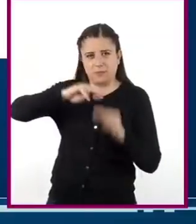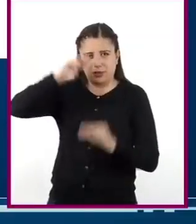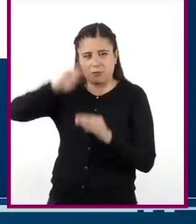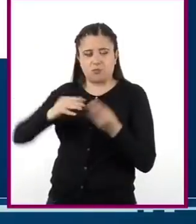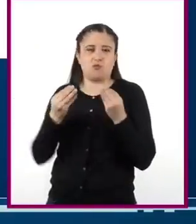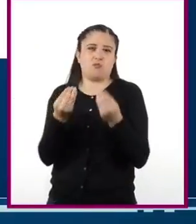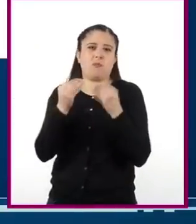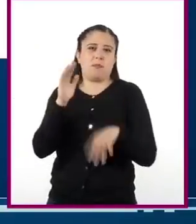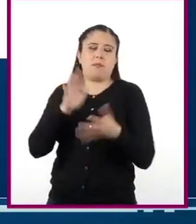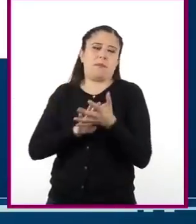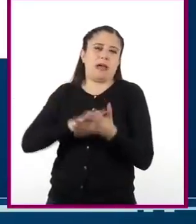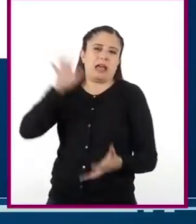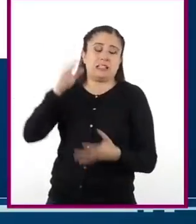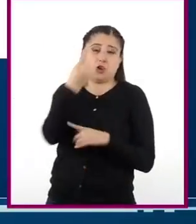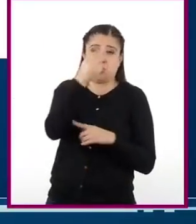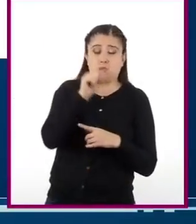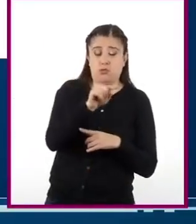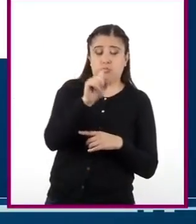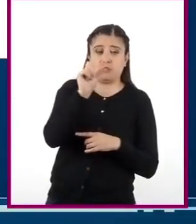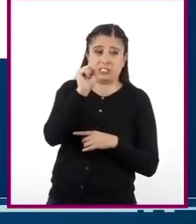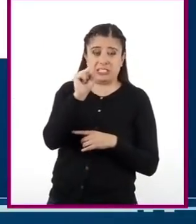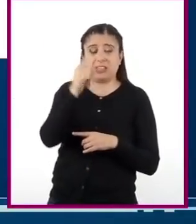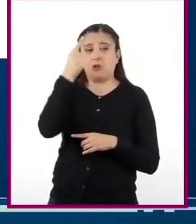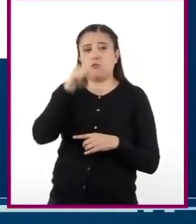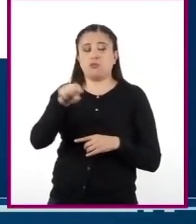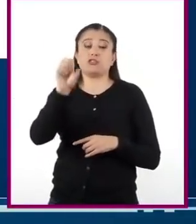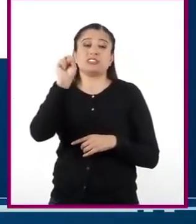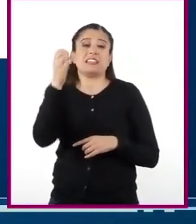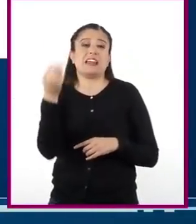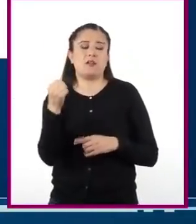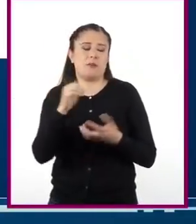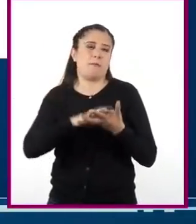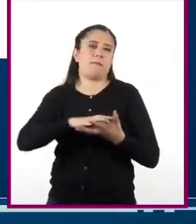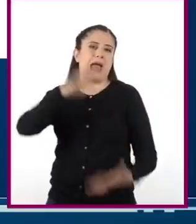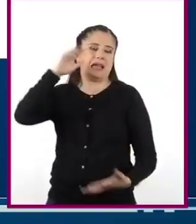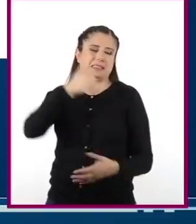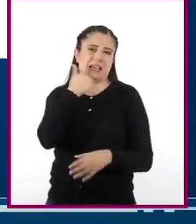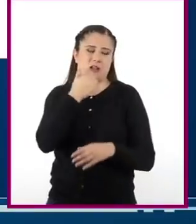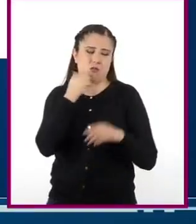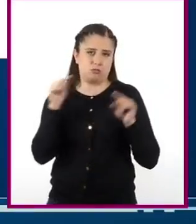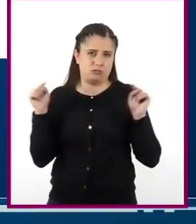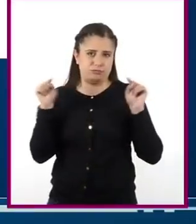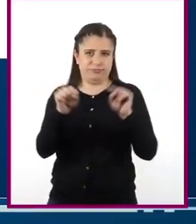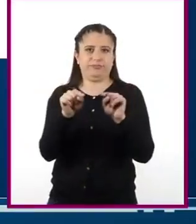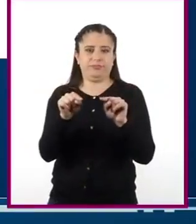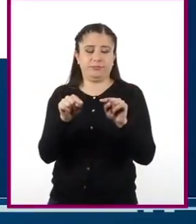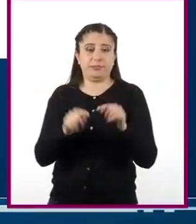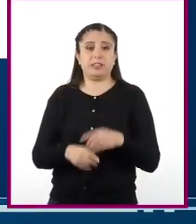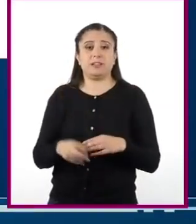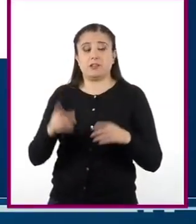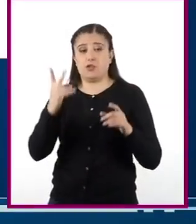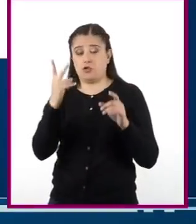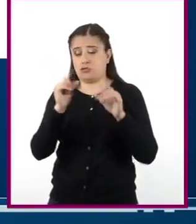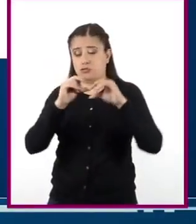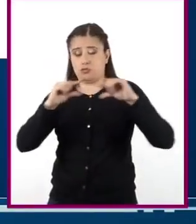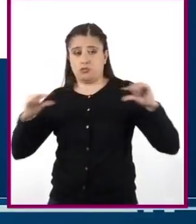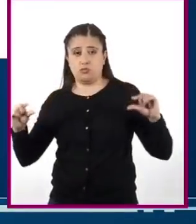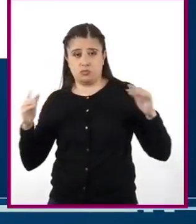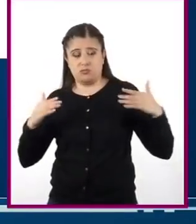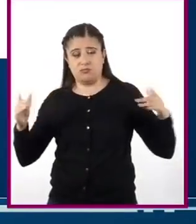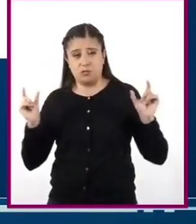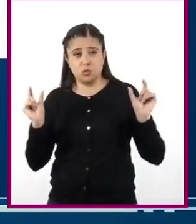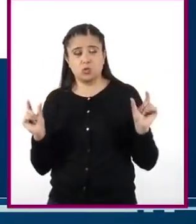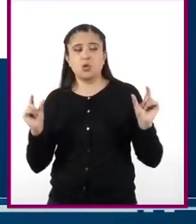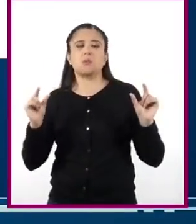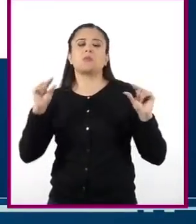estos alumnos está entre 1,70 y 1,79. Por otra parte, los dos intervalos de los extremos